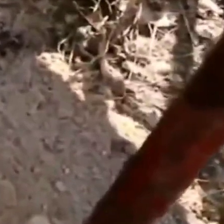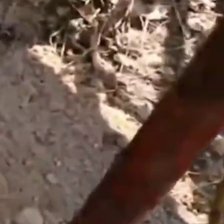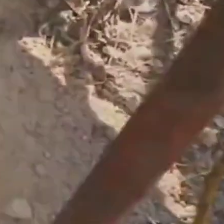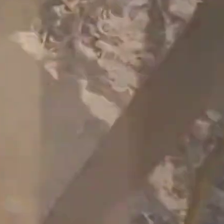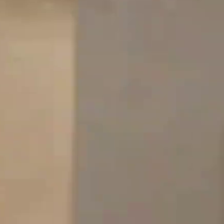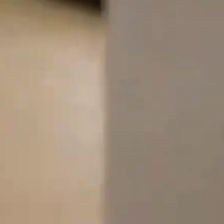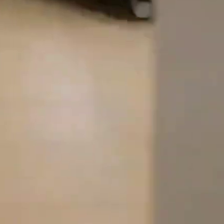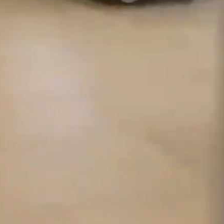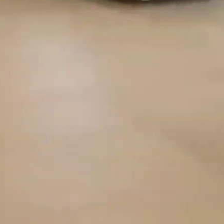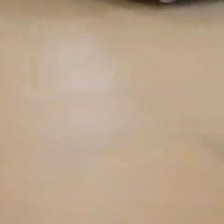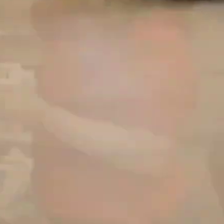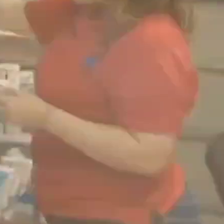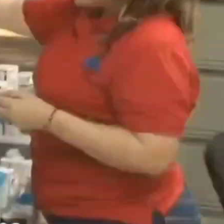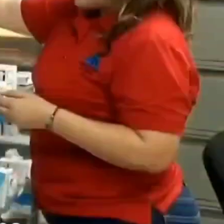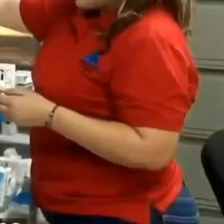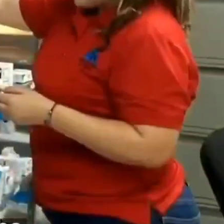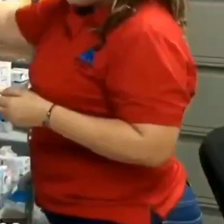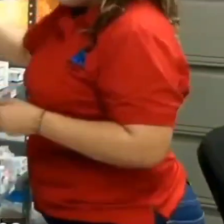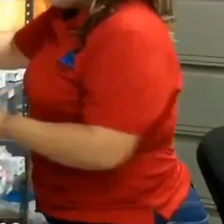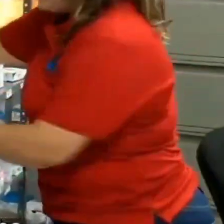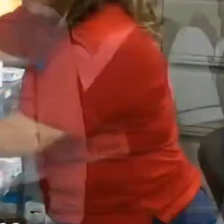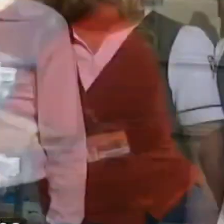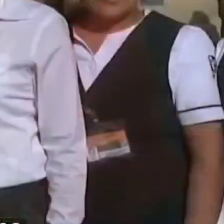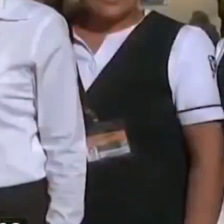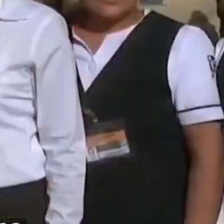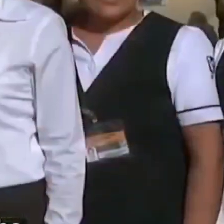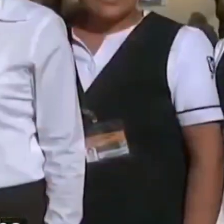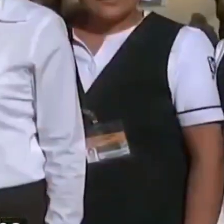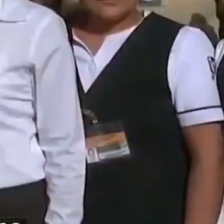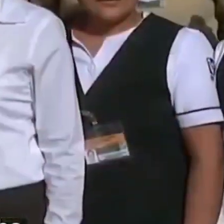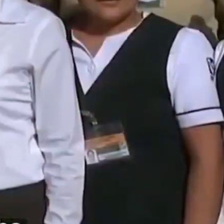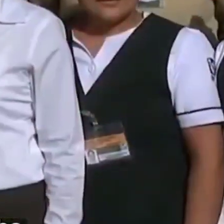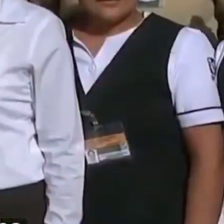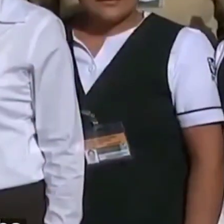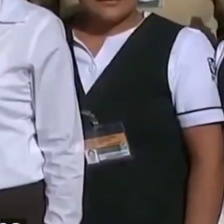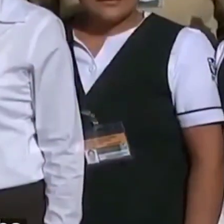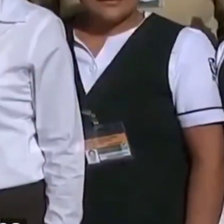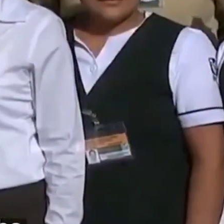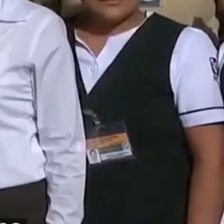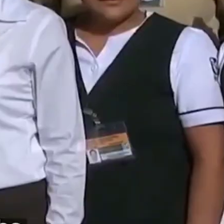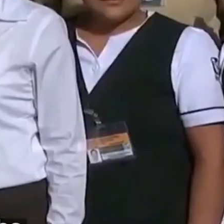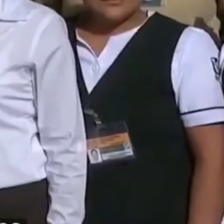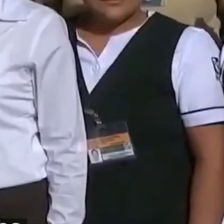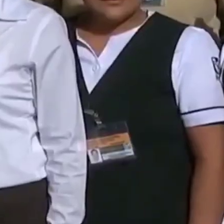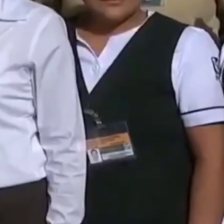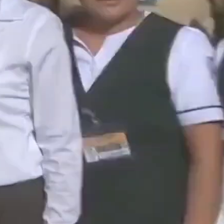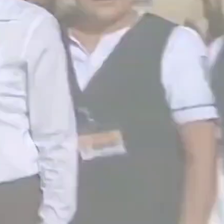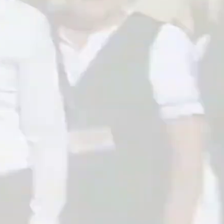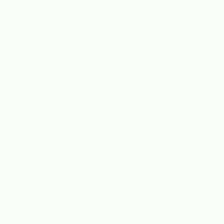como un solo pueblo de México. Con el IMSS-Bienestar, la salud es un derecho.